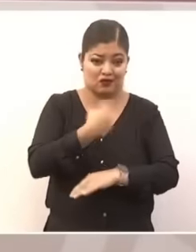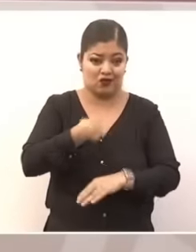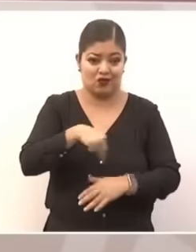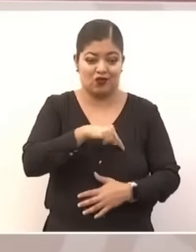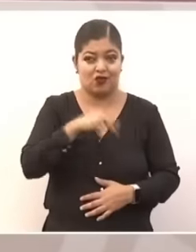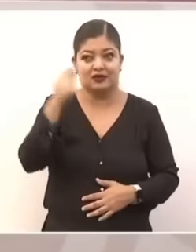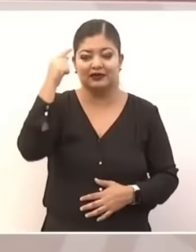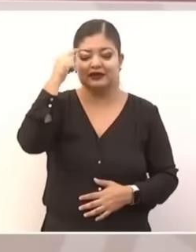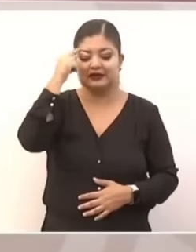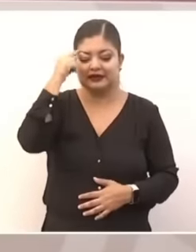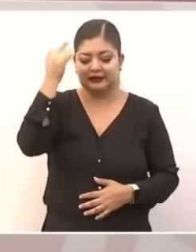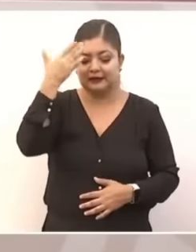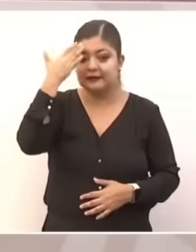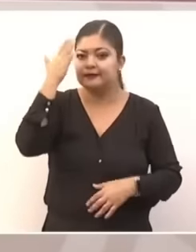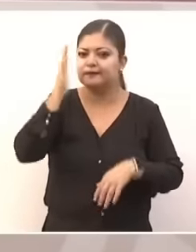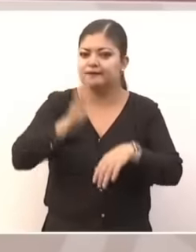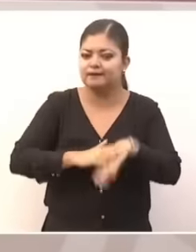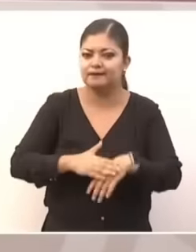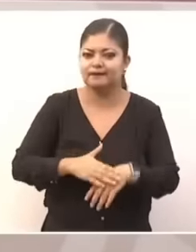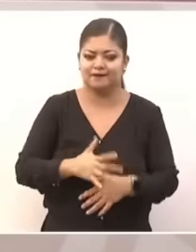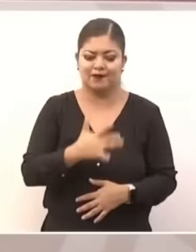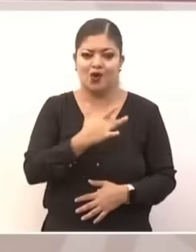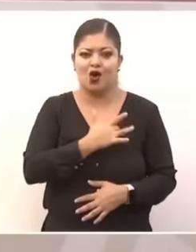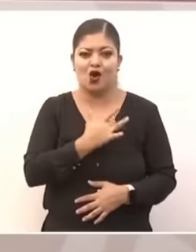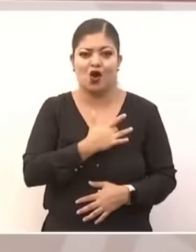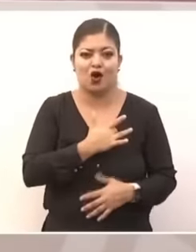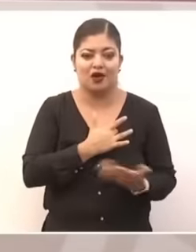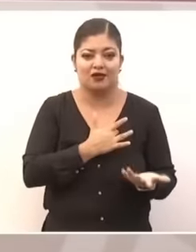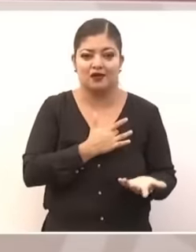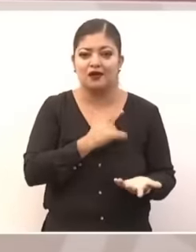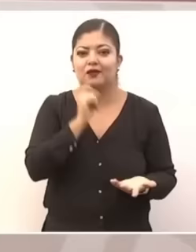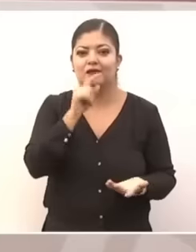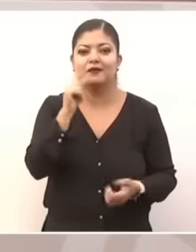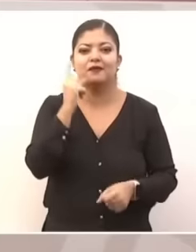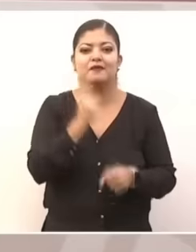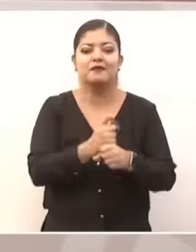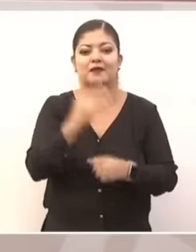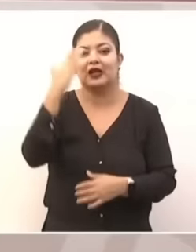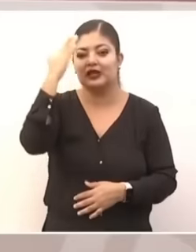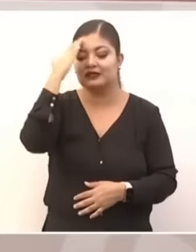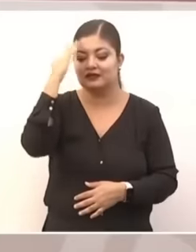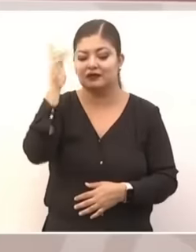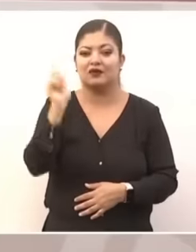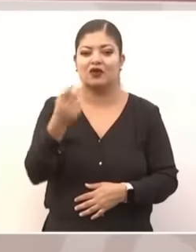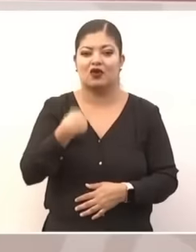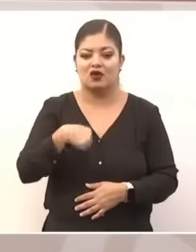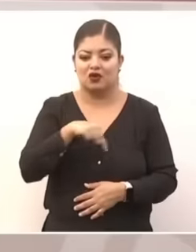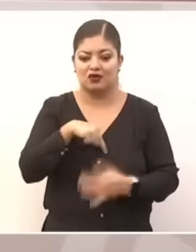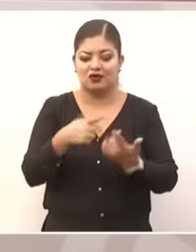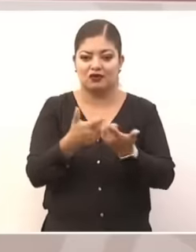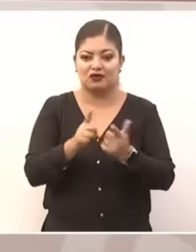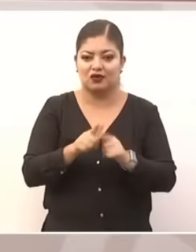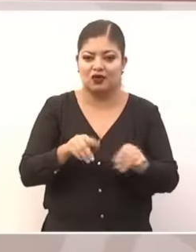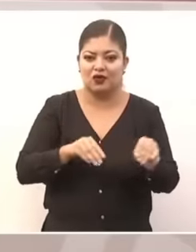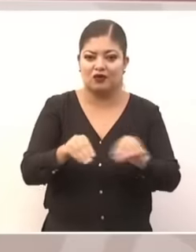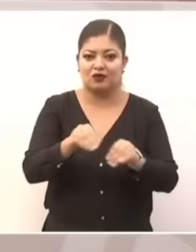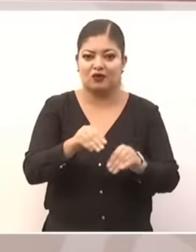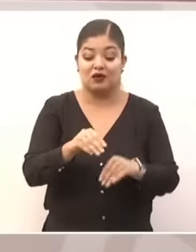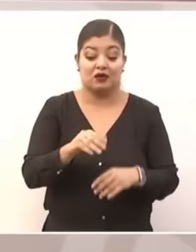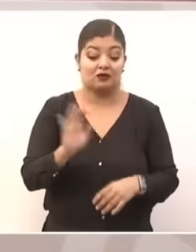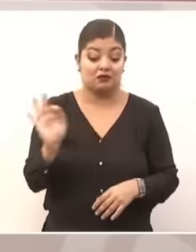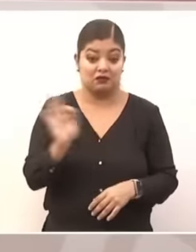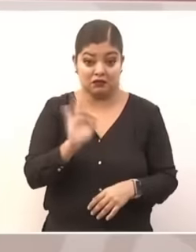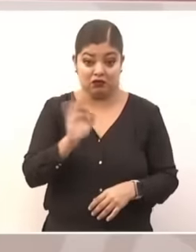mente, en nuestro corazón, los principios de nuestro movimiento. Y si bien